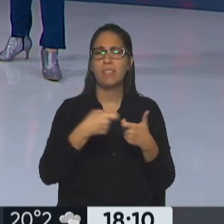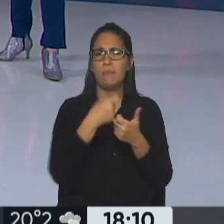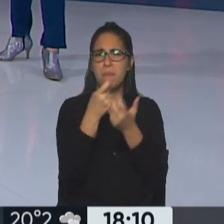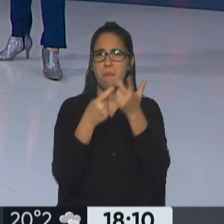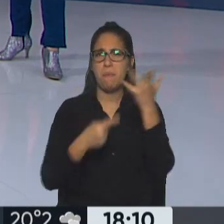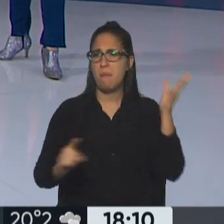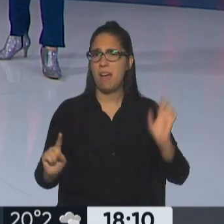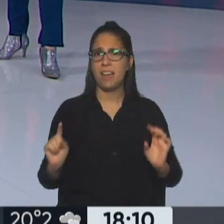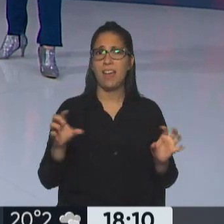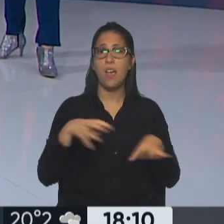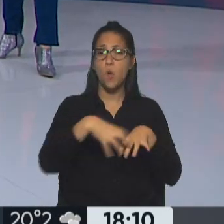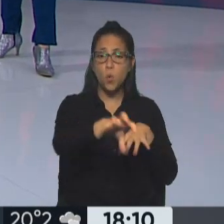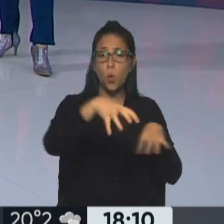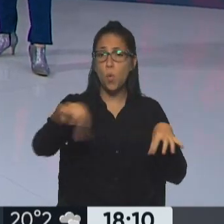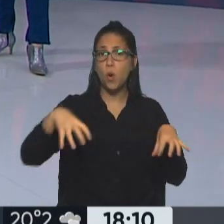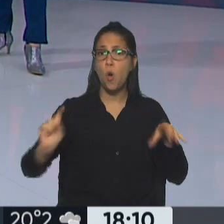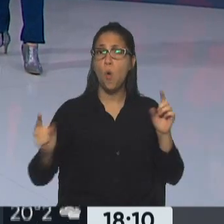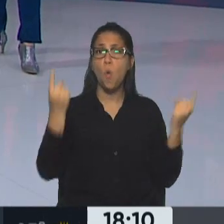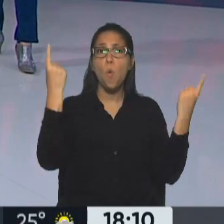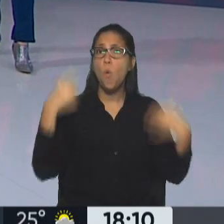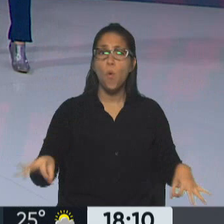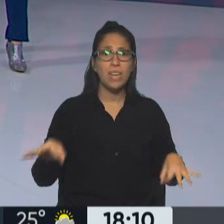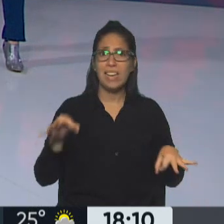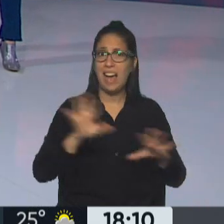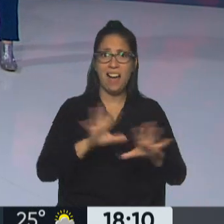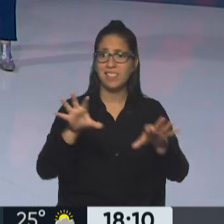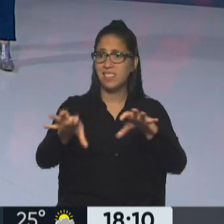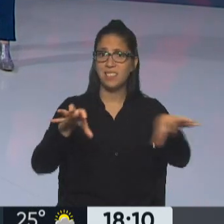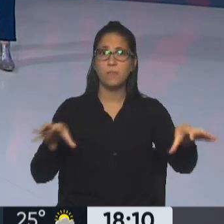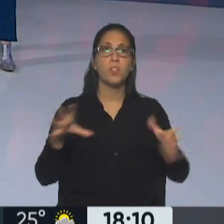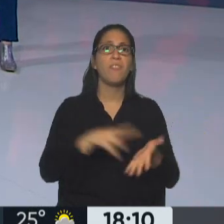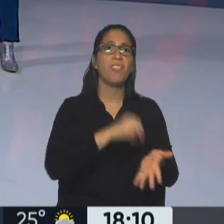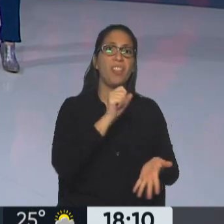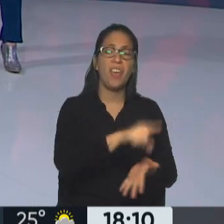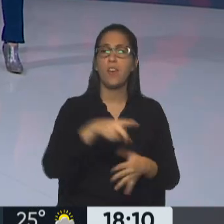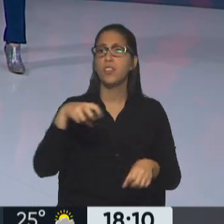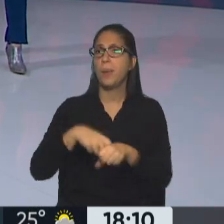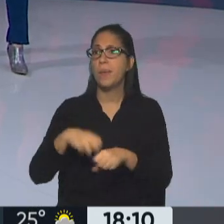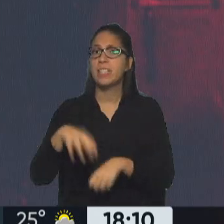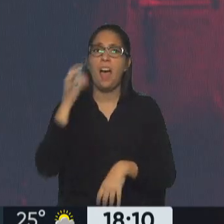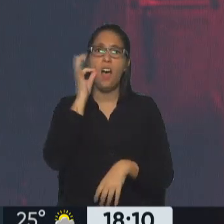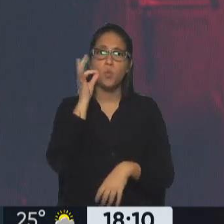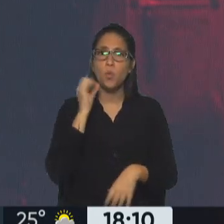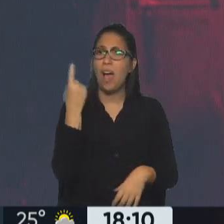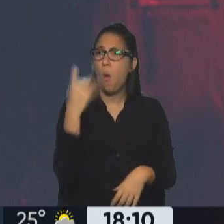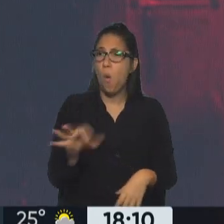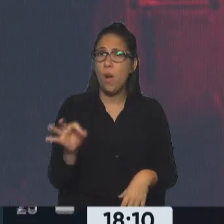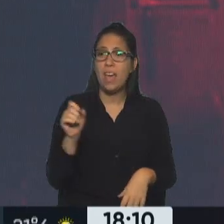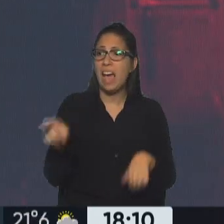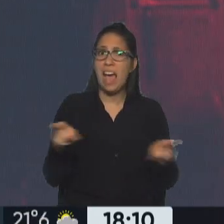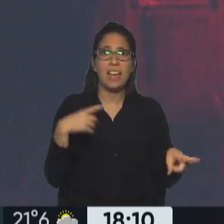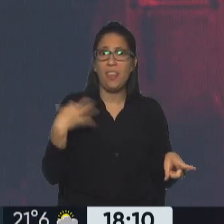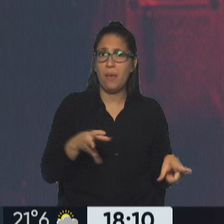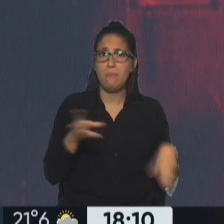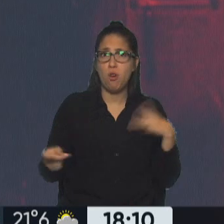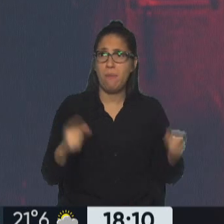son monopólicas en su rubro, como puede ser en cerveza, en fideos, y azúcar y demás. Ese es el